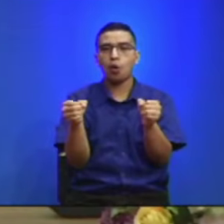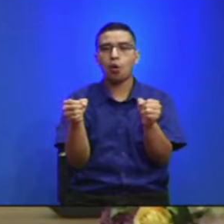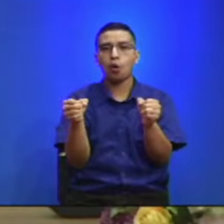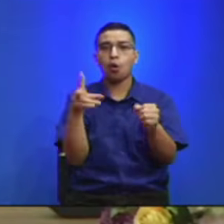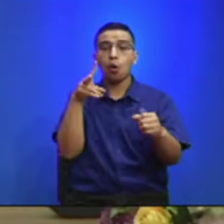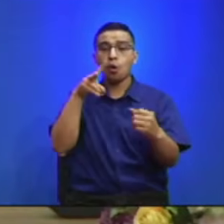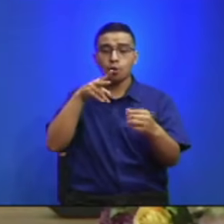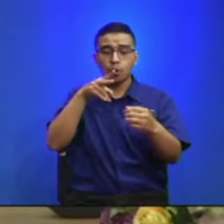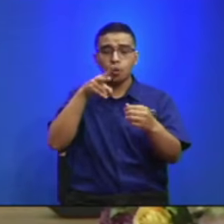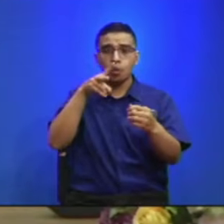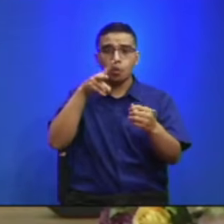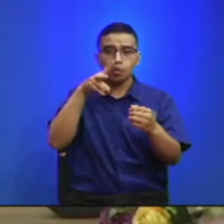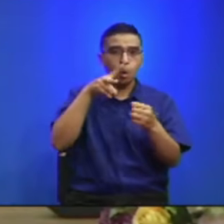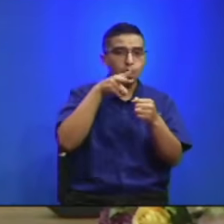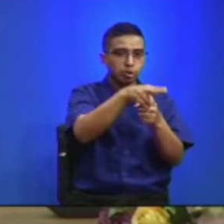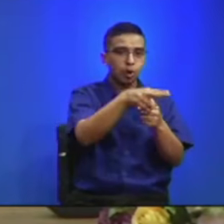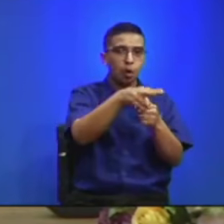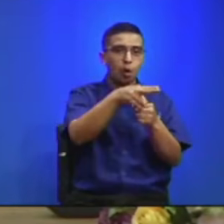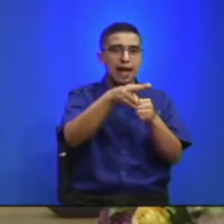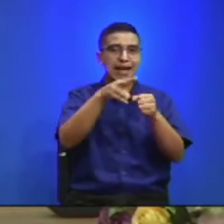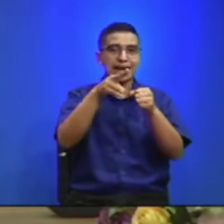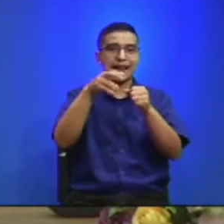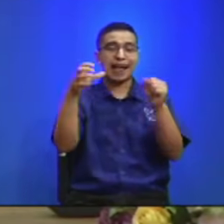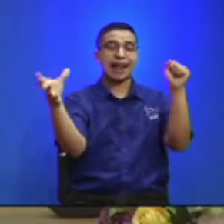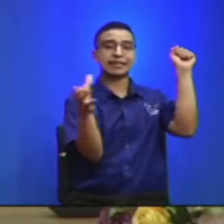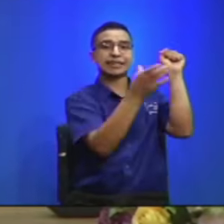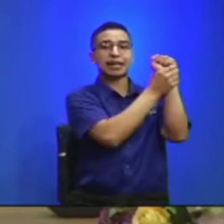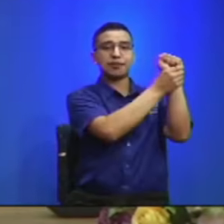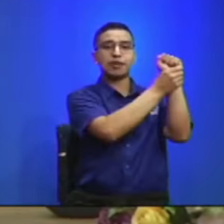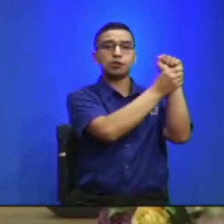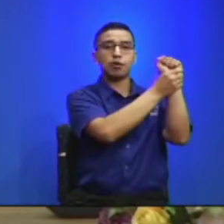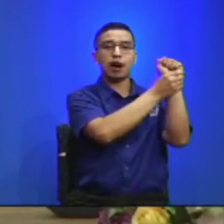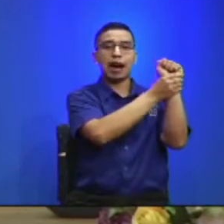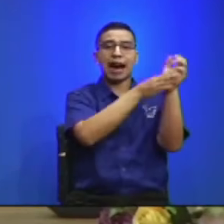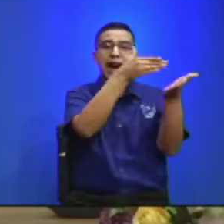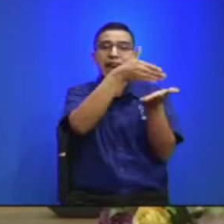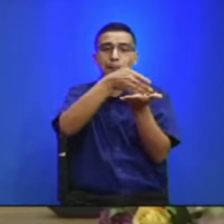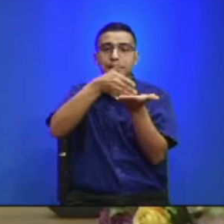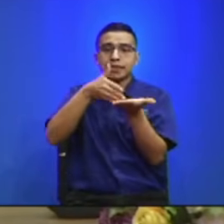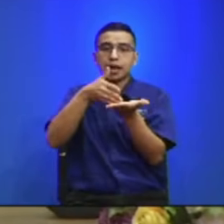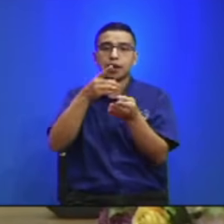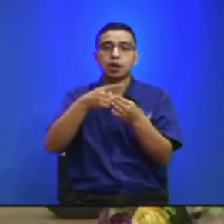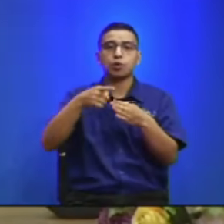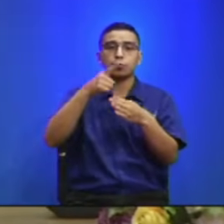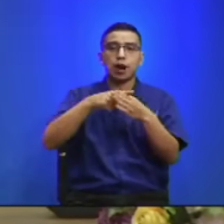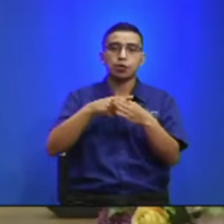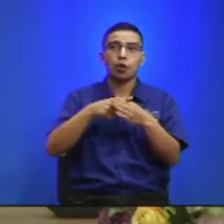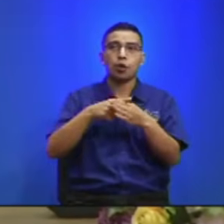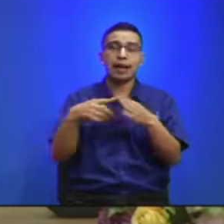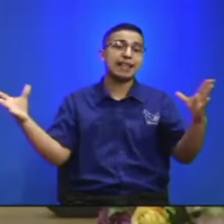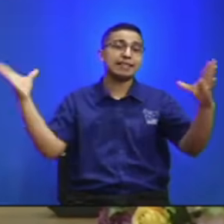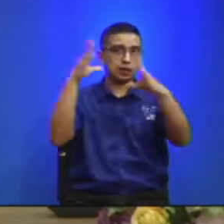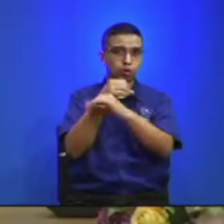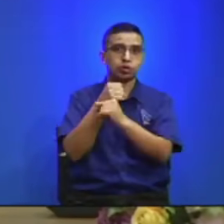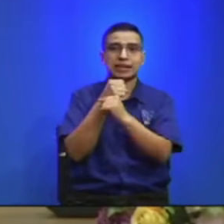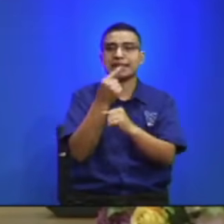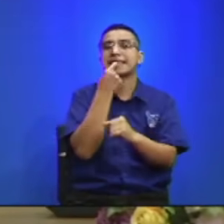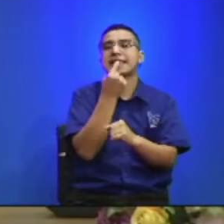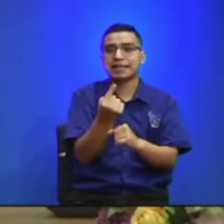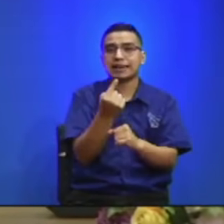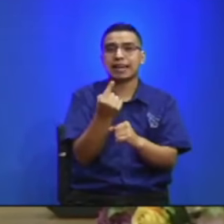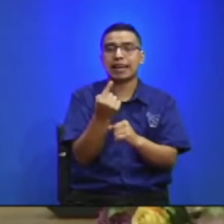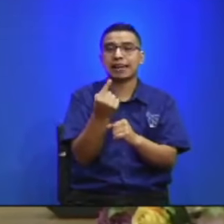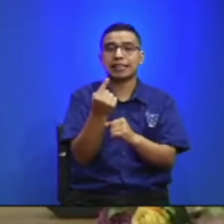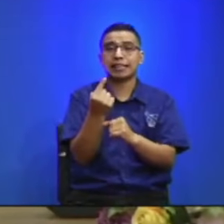cortó el sacrificio a la mitad y cuando cayeron las tinieblas entró un